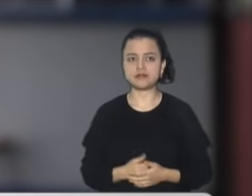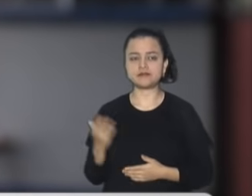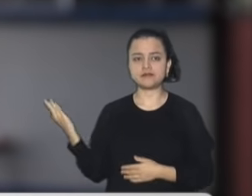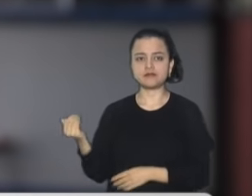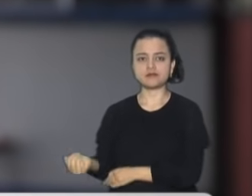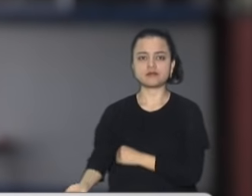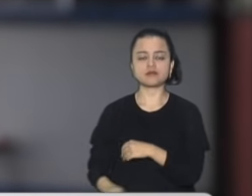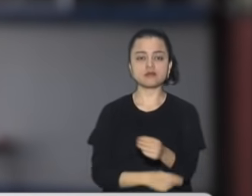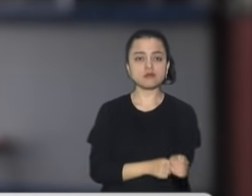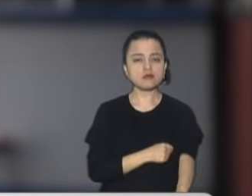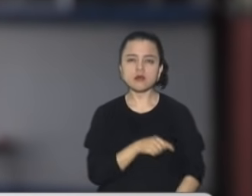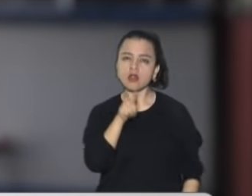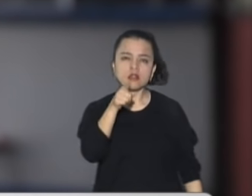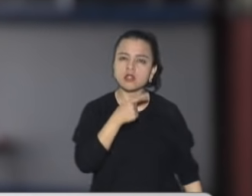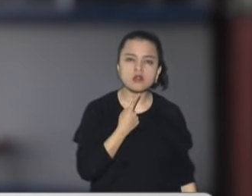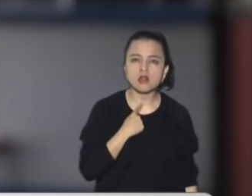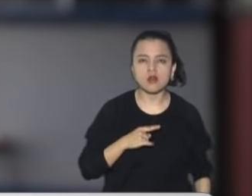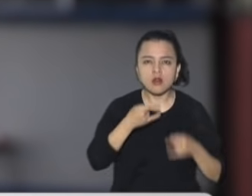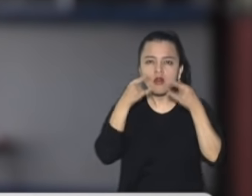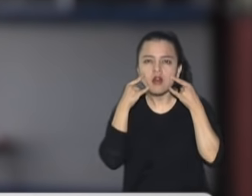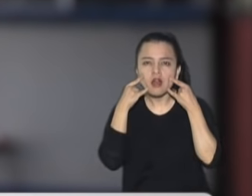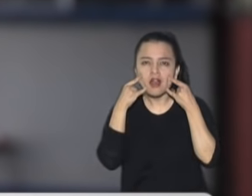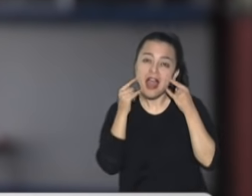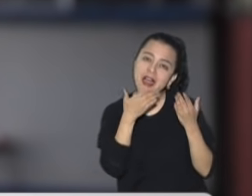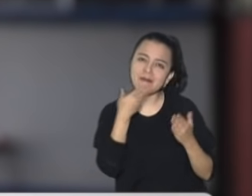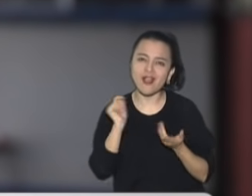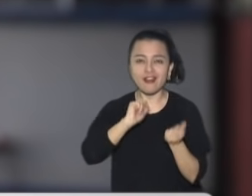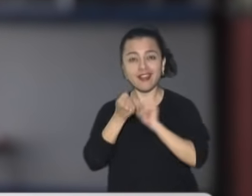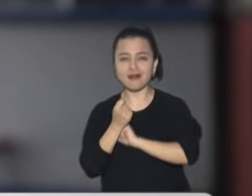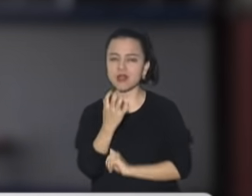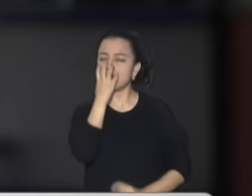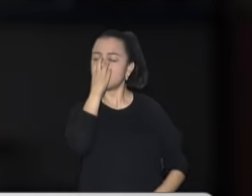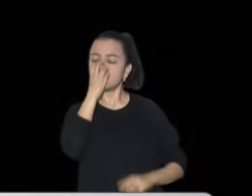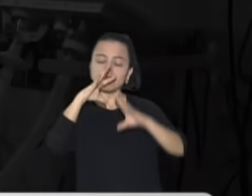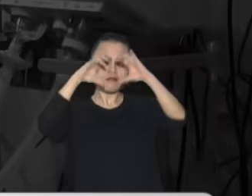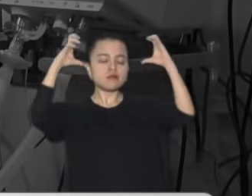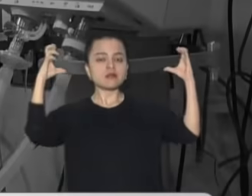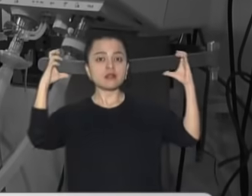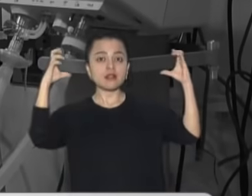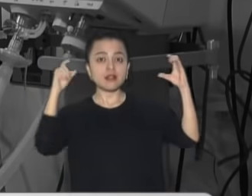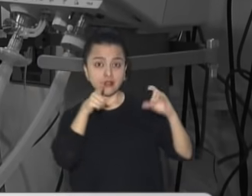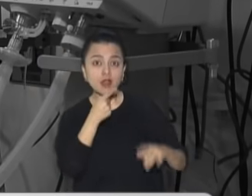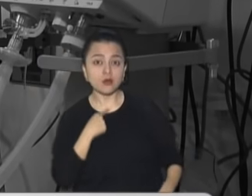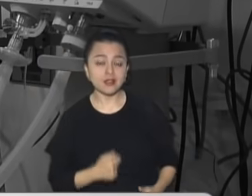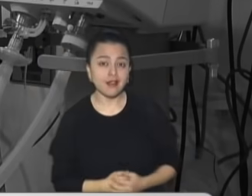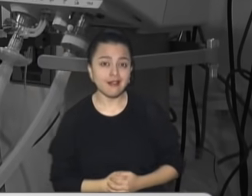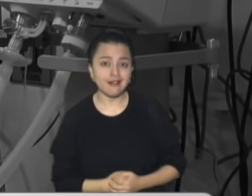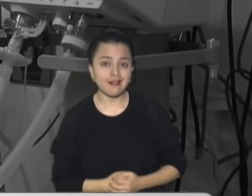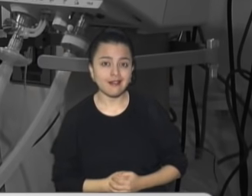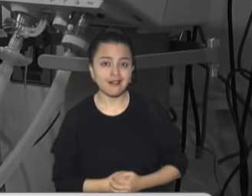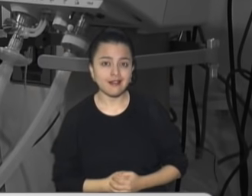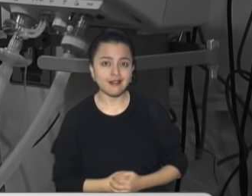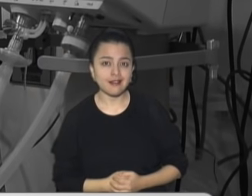no te gusta utilizar un tapabocas, imagínate utilizando un ventilador mecánico.